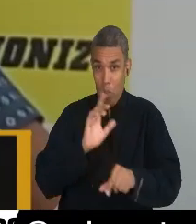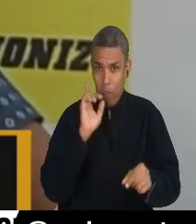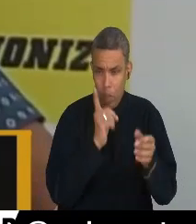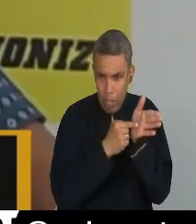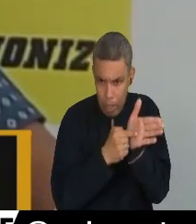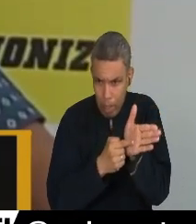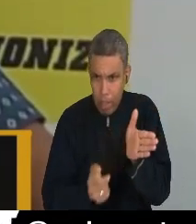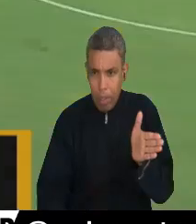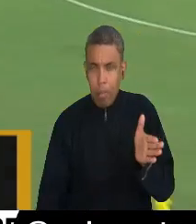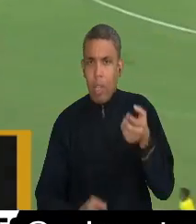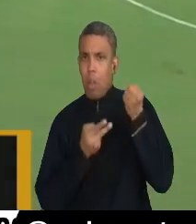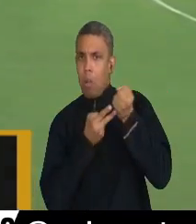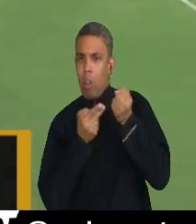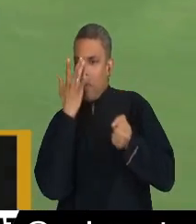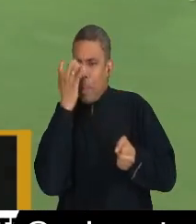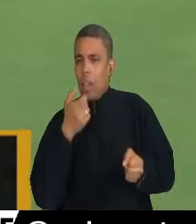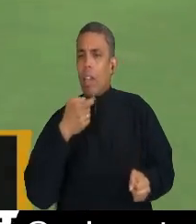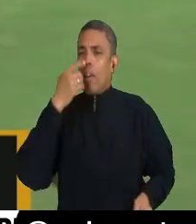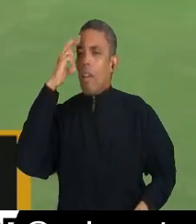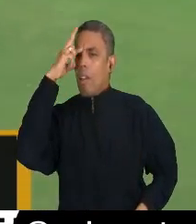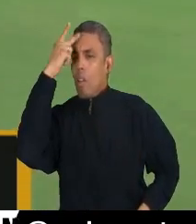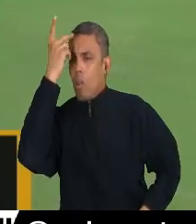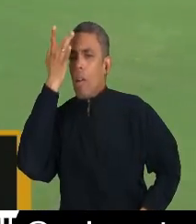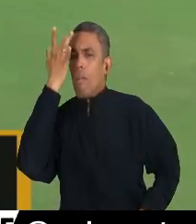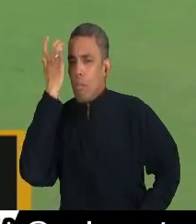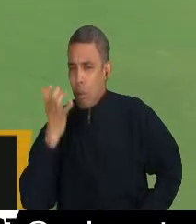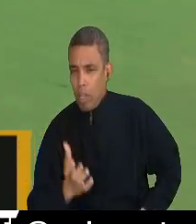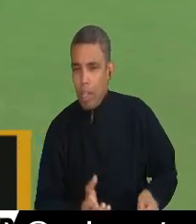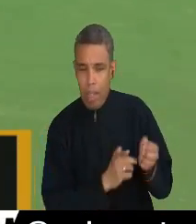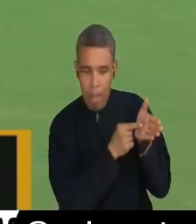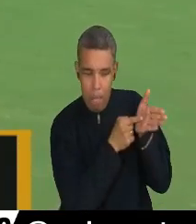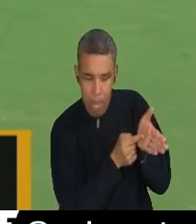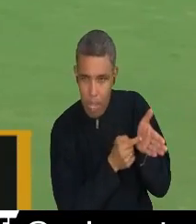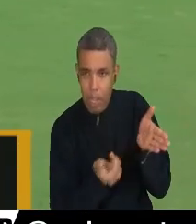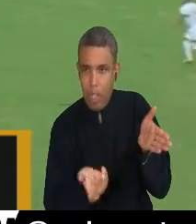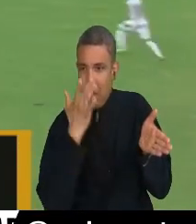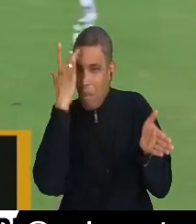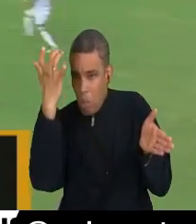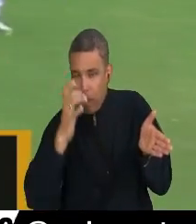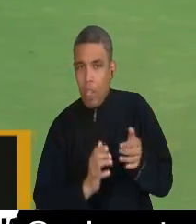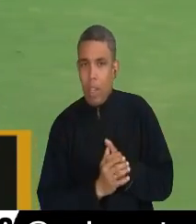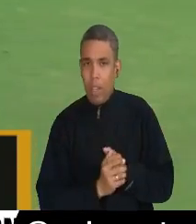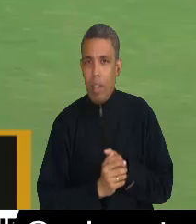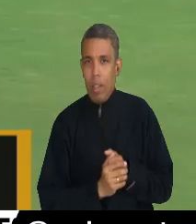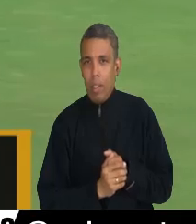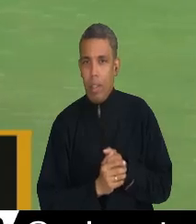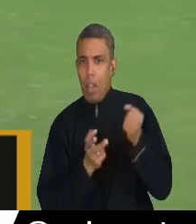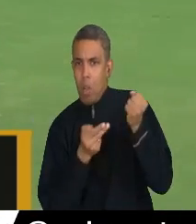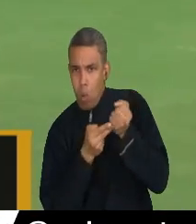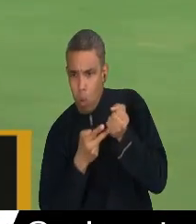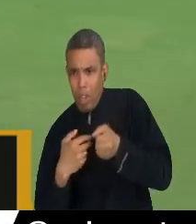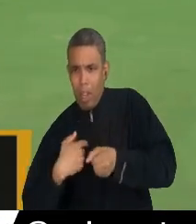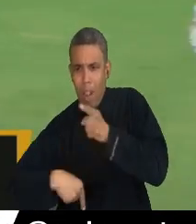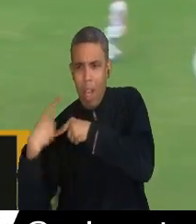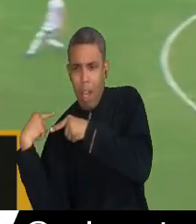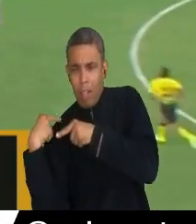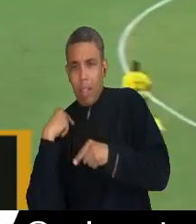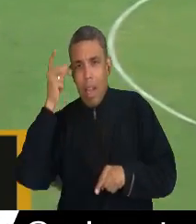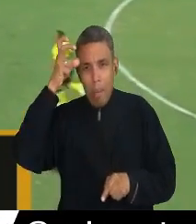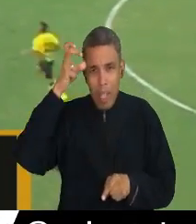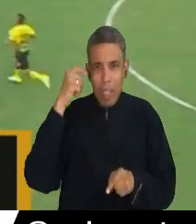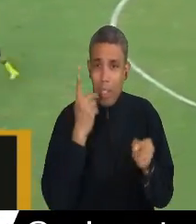de Huila contra Río Negro, de Huila contra América. Por su parte, Jorge Vivaldo, técnico de Atlético de Huila, destacó lo